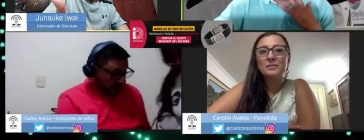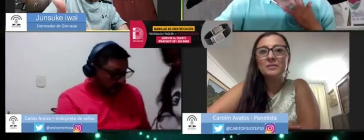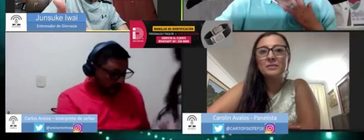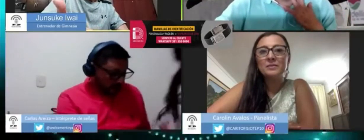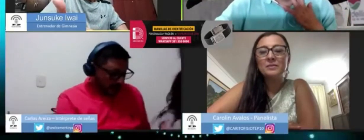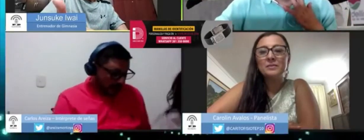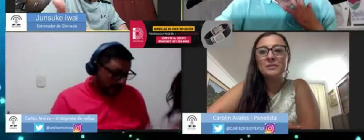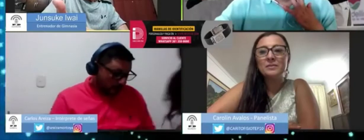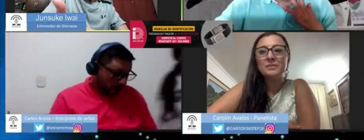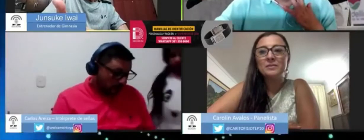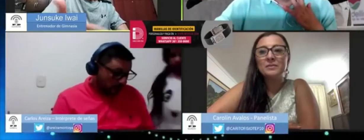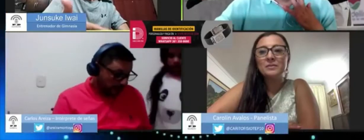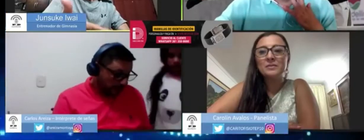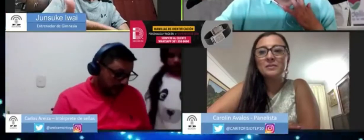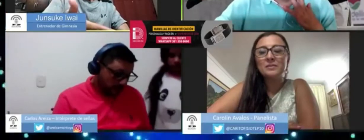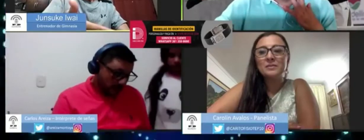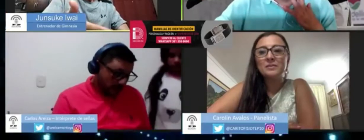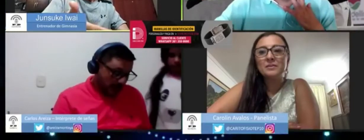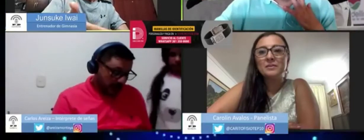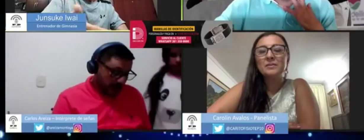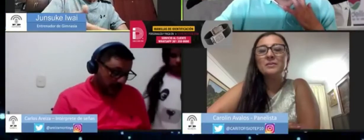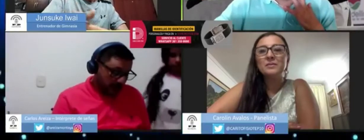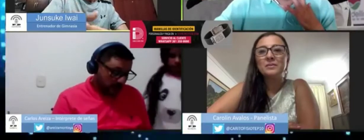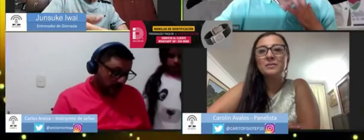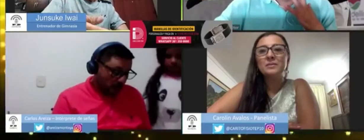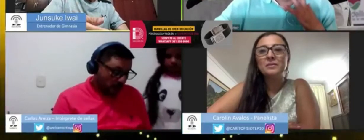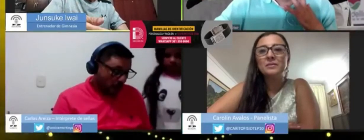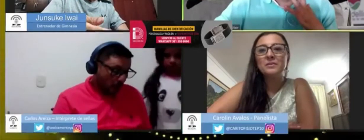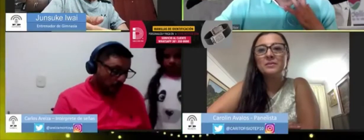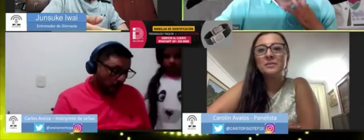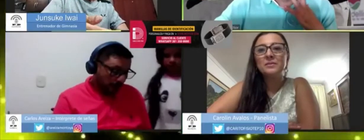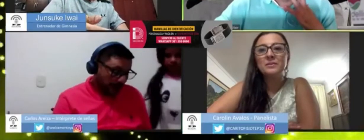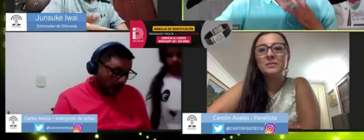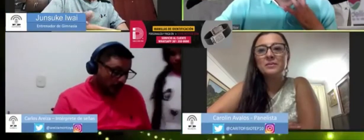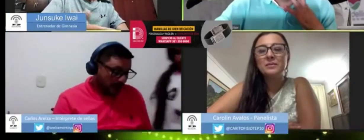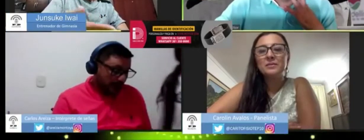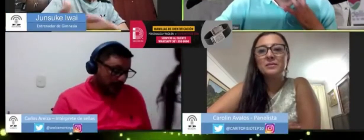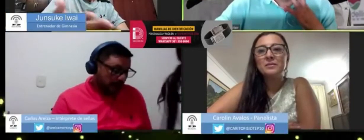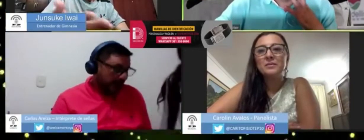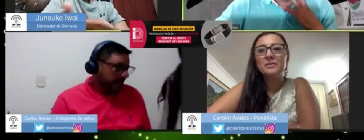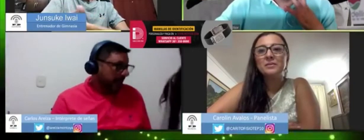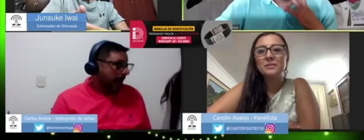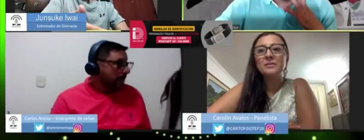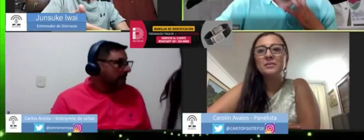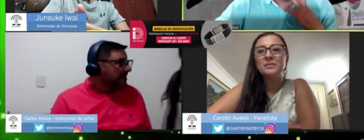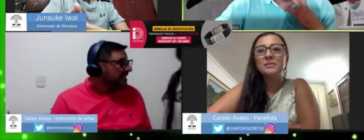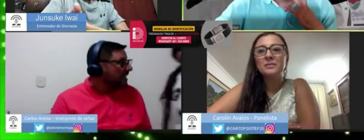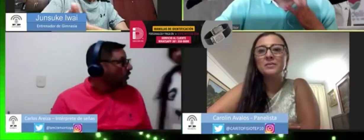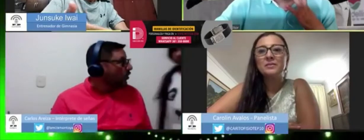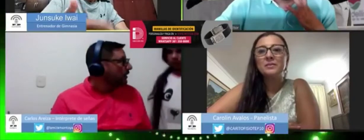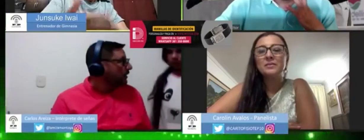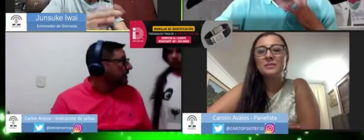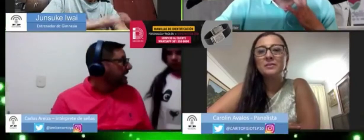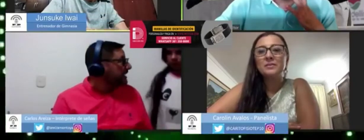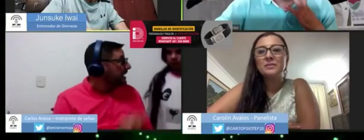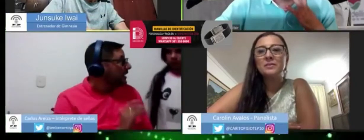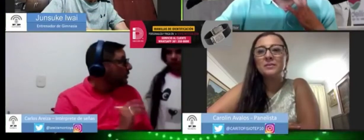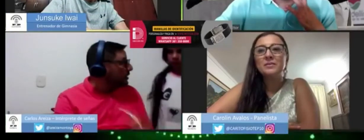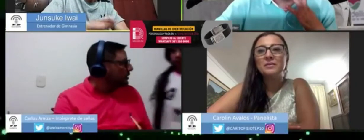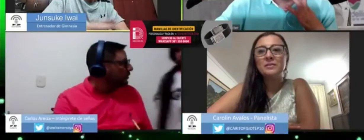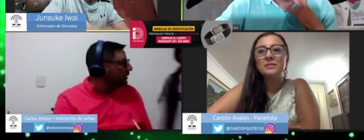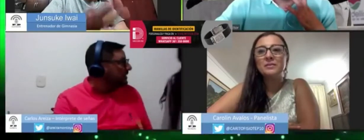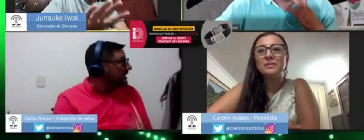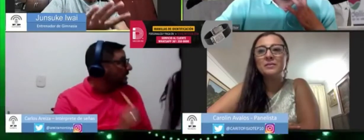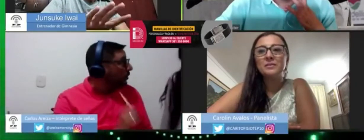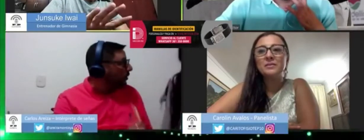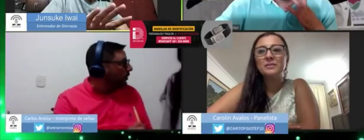quien estudia este colegio, sino varios jóvenes estaban internando allá y me